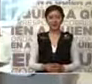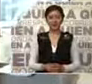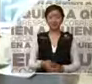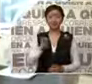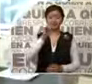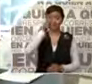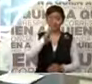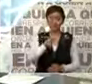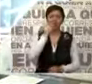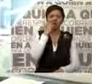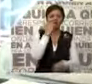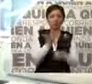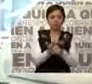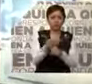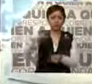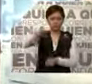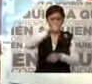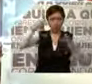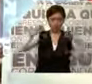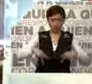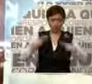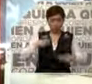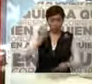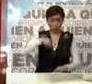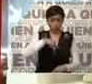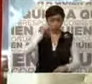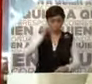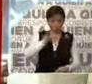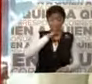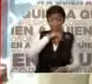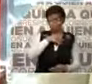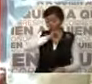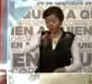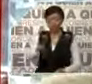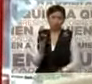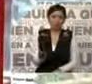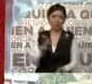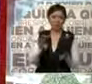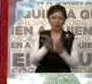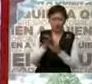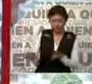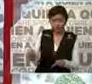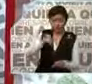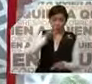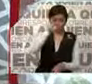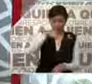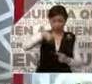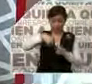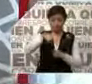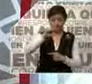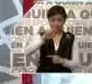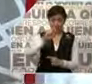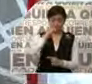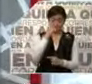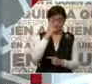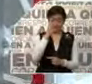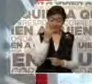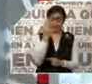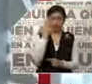Así es, pues la responsabilidad es de los ciudadanos. Si no tiráramos basura, realmente no tendríamos que recoger. Tiene de aquí al 25 de mayo para armar su